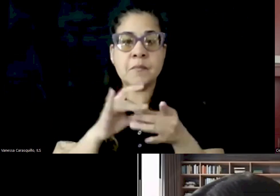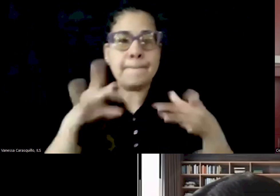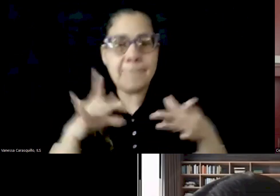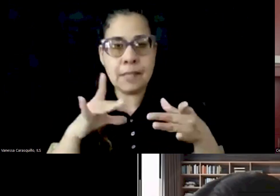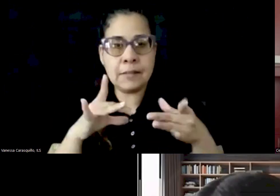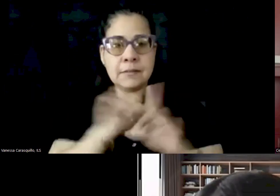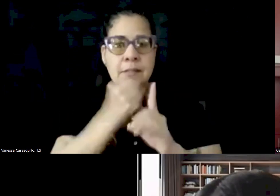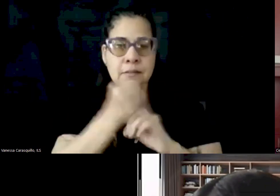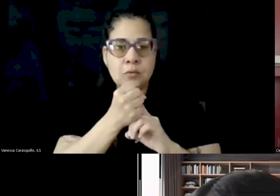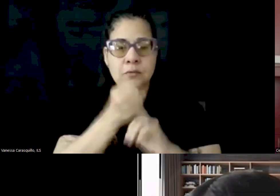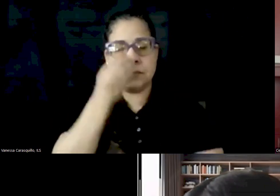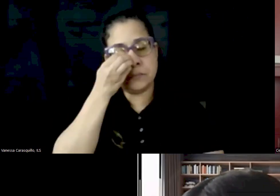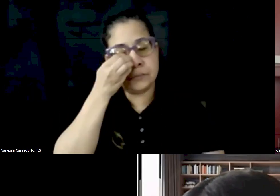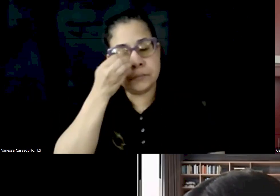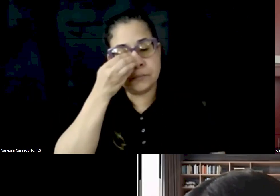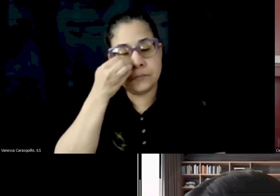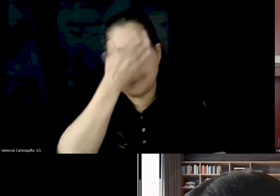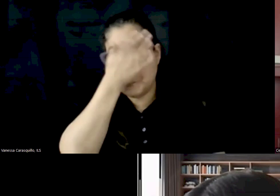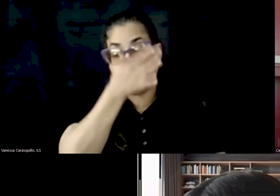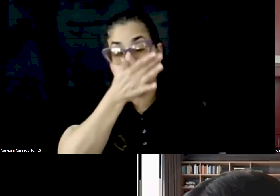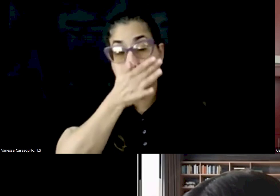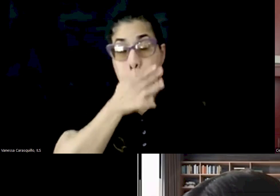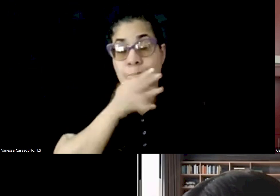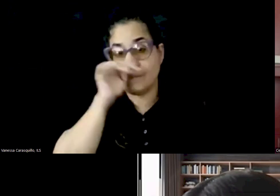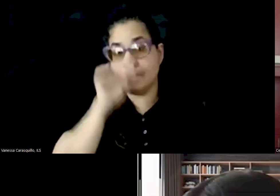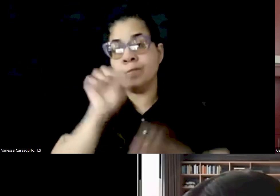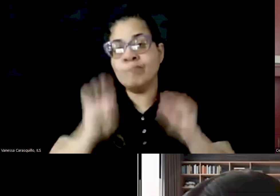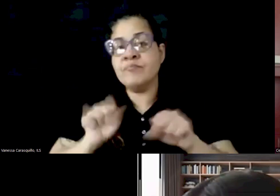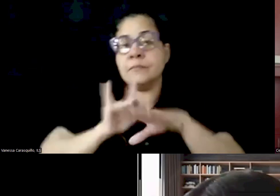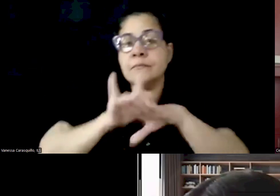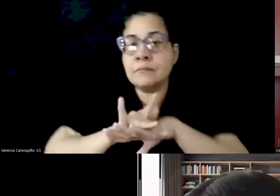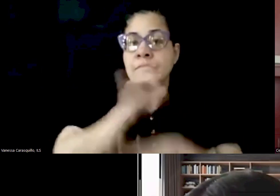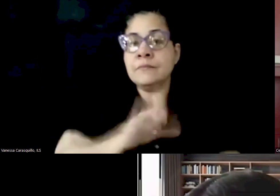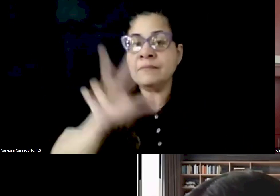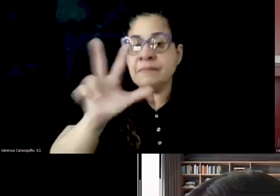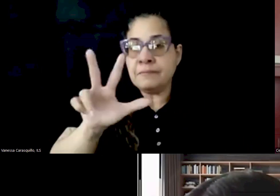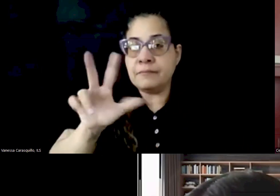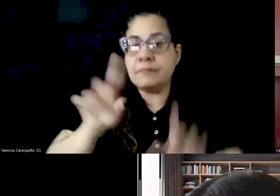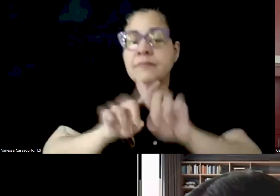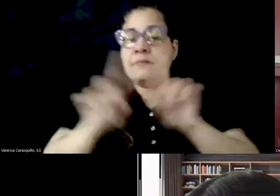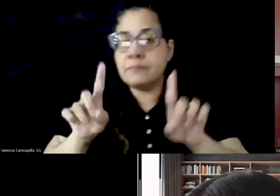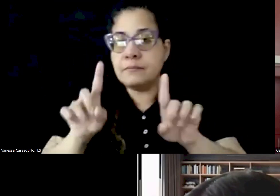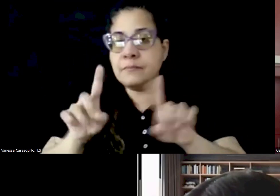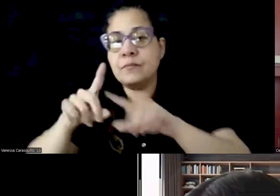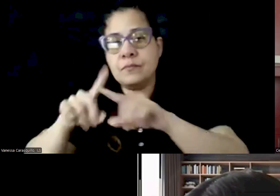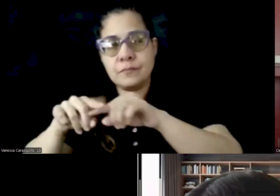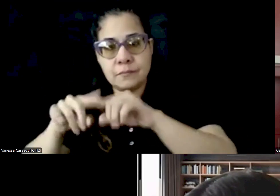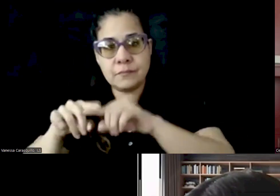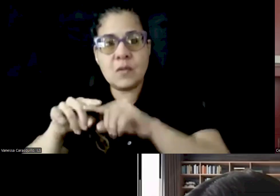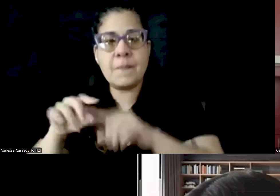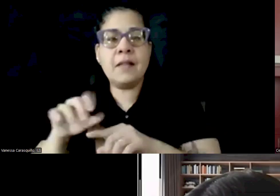Así que, en concreto, puede ser tan temprano como los 3 años, pero según qué condiciones y qué medicamentos tienen otras